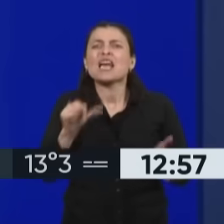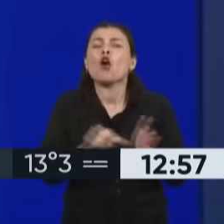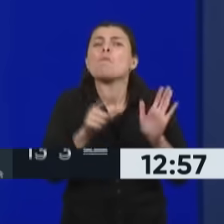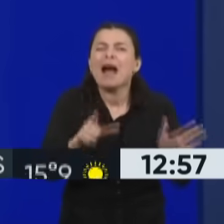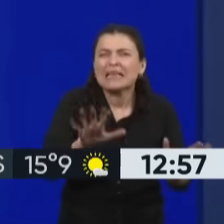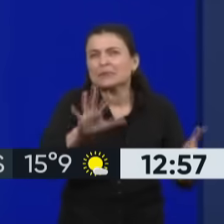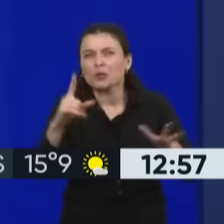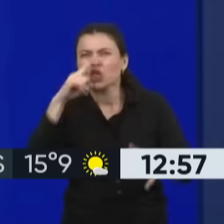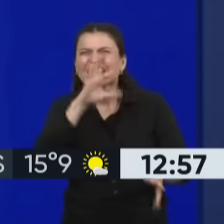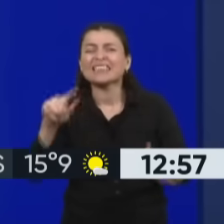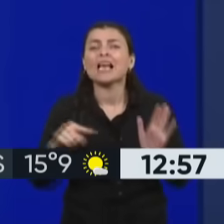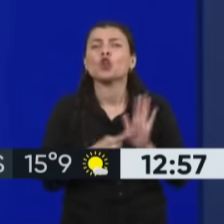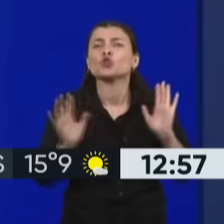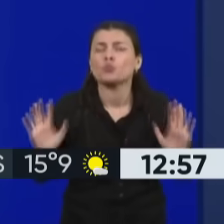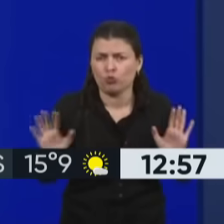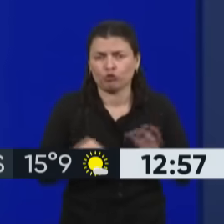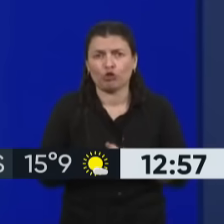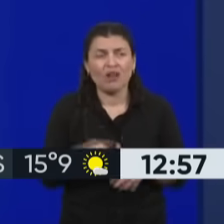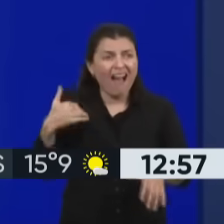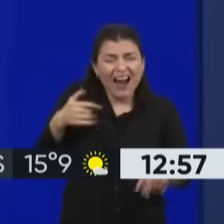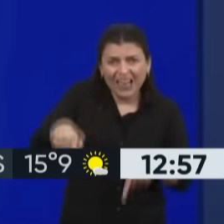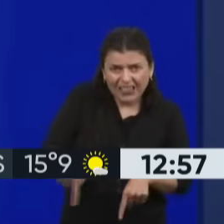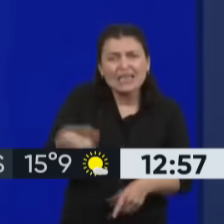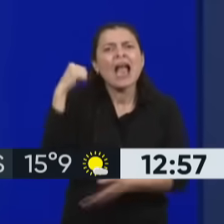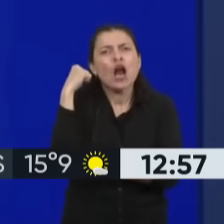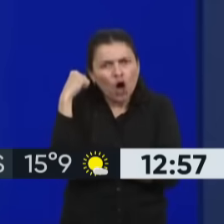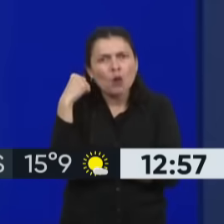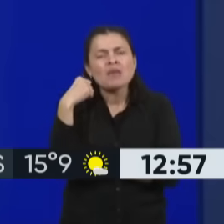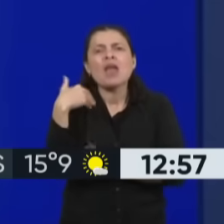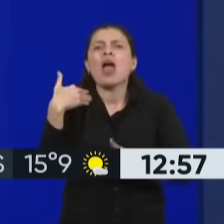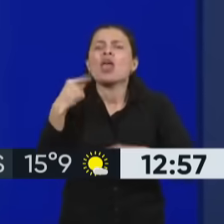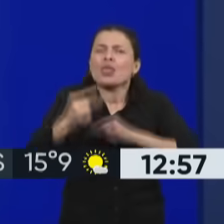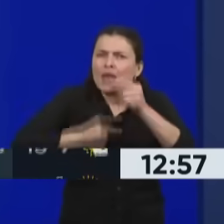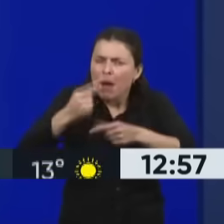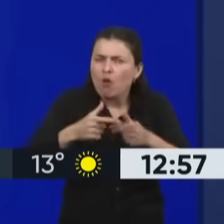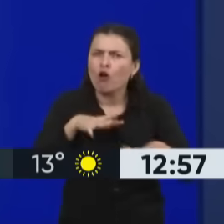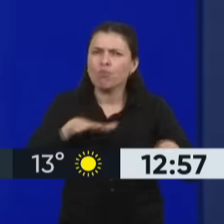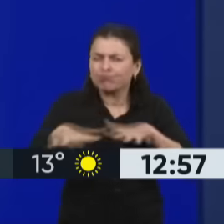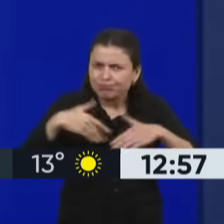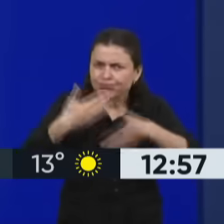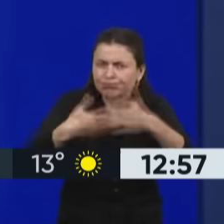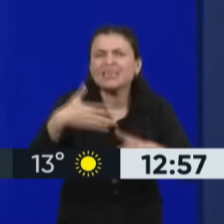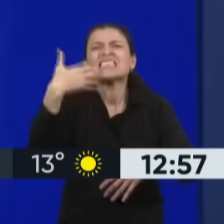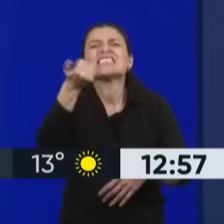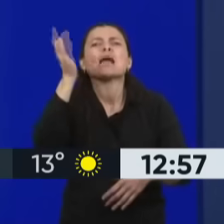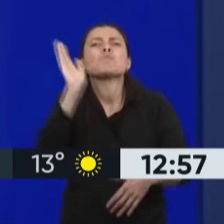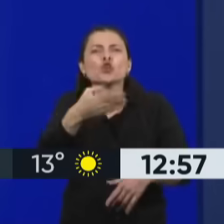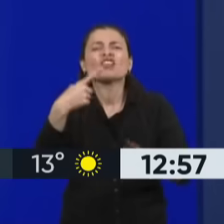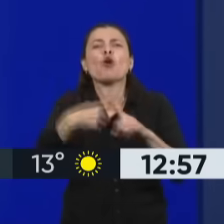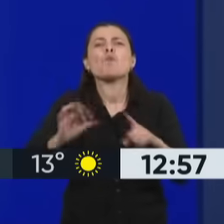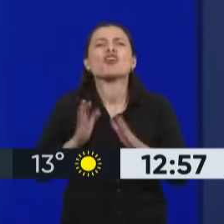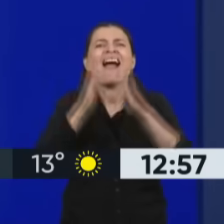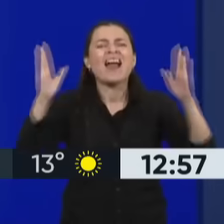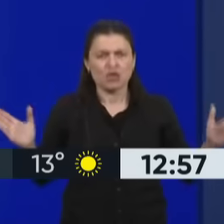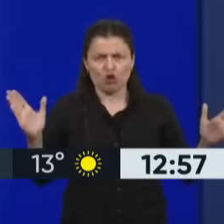los 700 puntos, un país cuya economía viene creciendo sostenidamente al ritmo del 6% interanual, según el